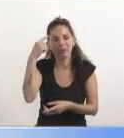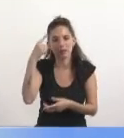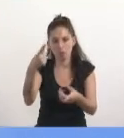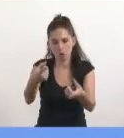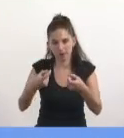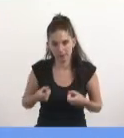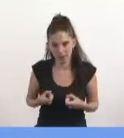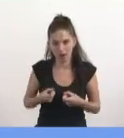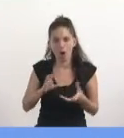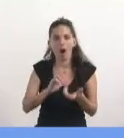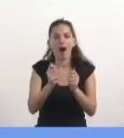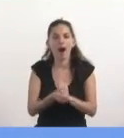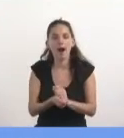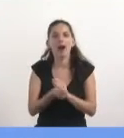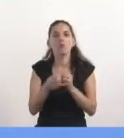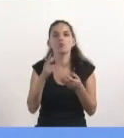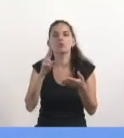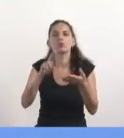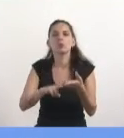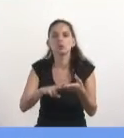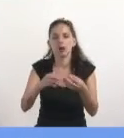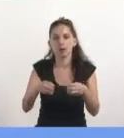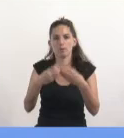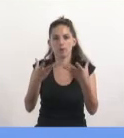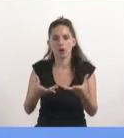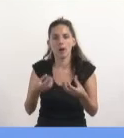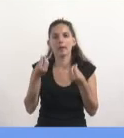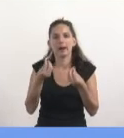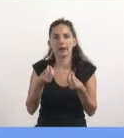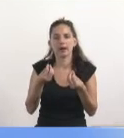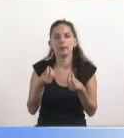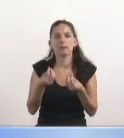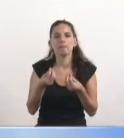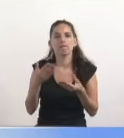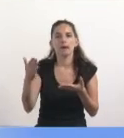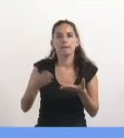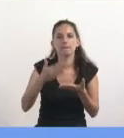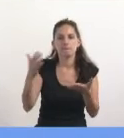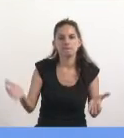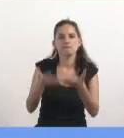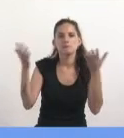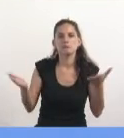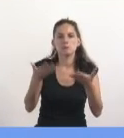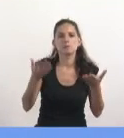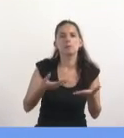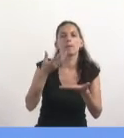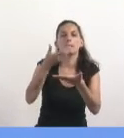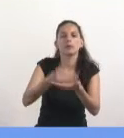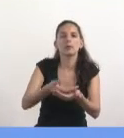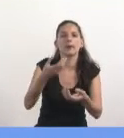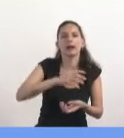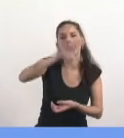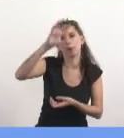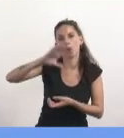reforma tributaria provincial y nacional que promueva las inversiones. Dejemos de que las provincias dejen de competir entre sí,